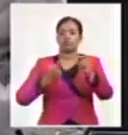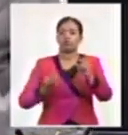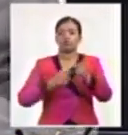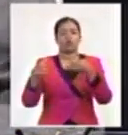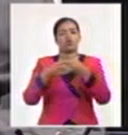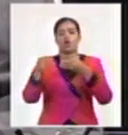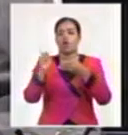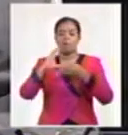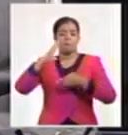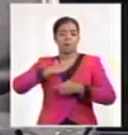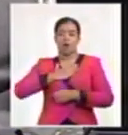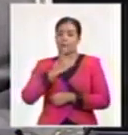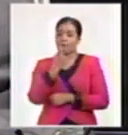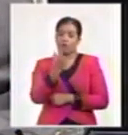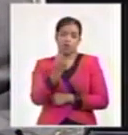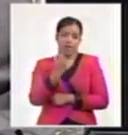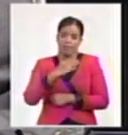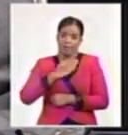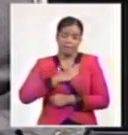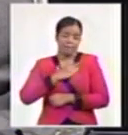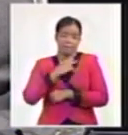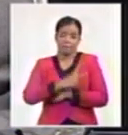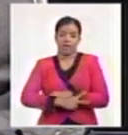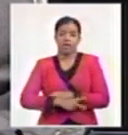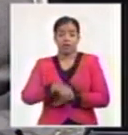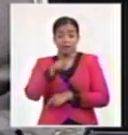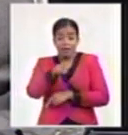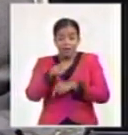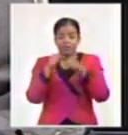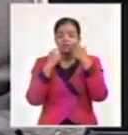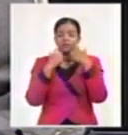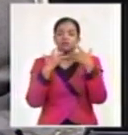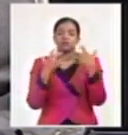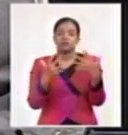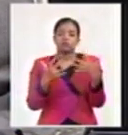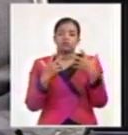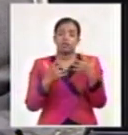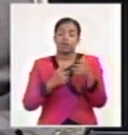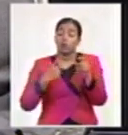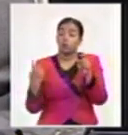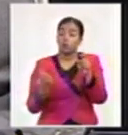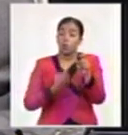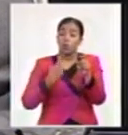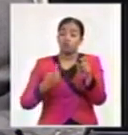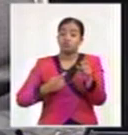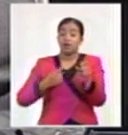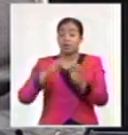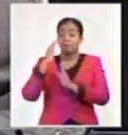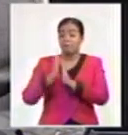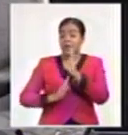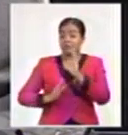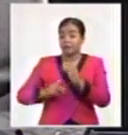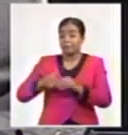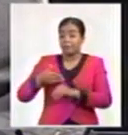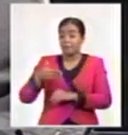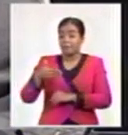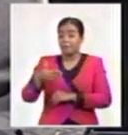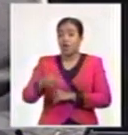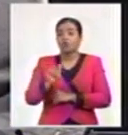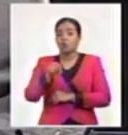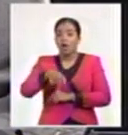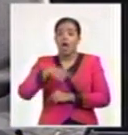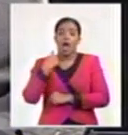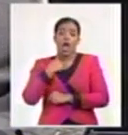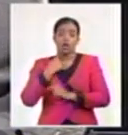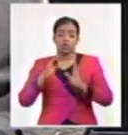Ese va a ser un campo importante de batalla en los próximos meses, y en este año yo pienso